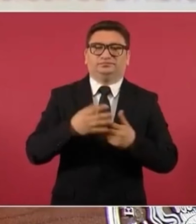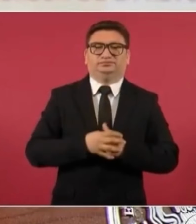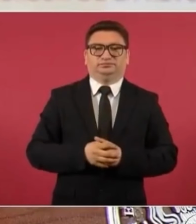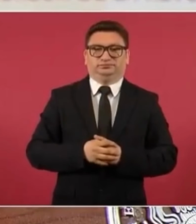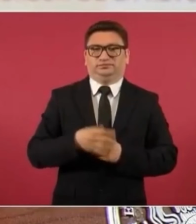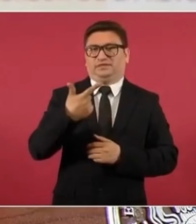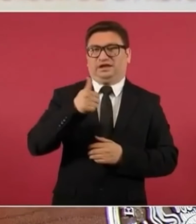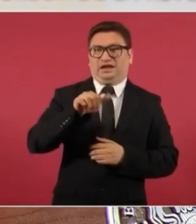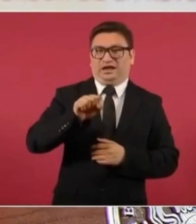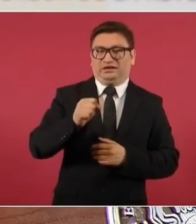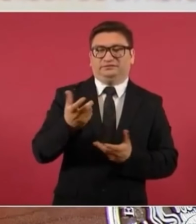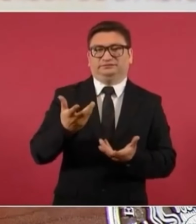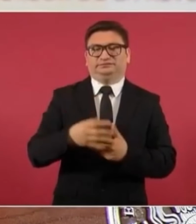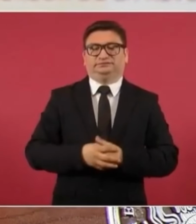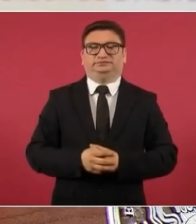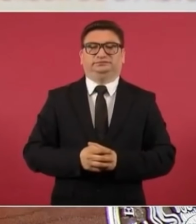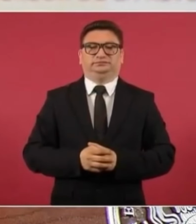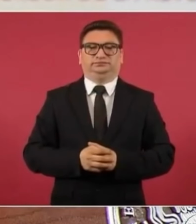gas,